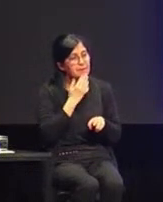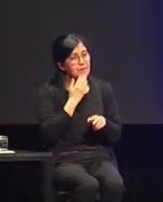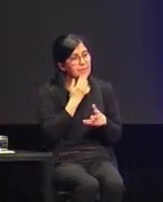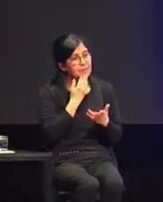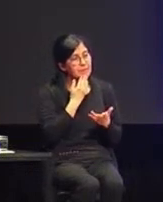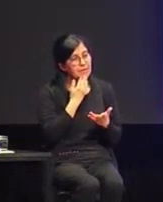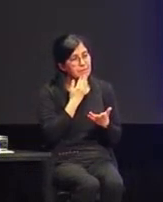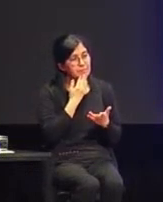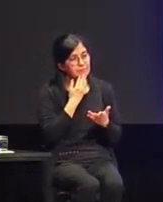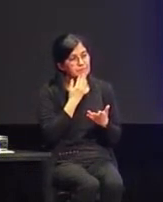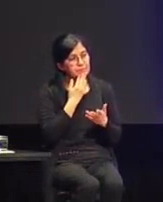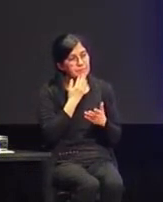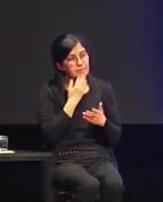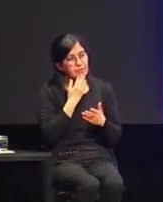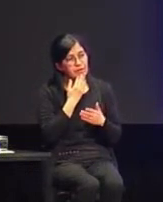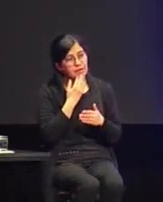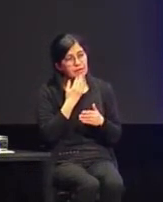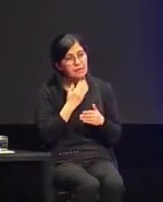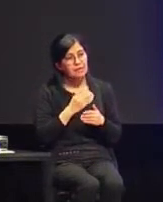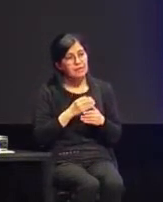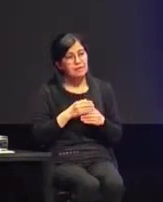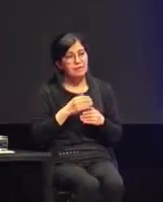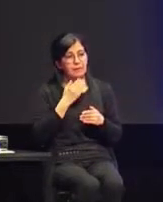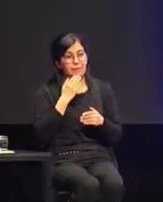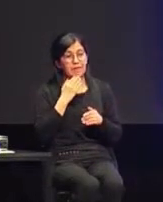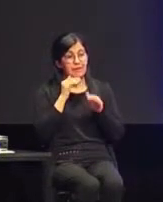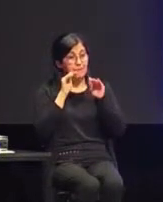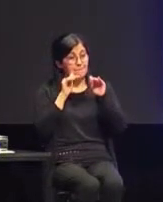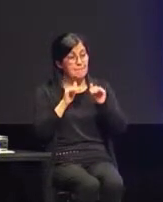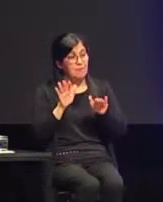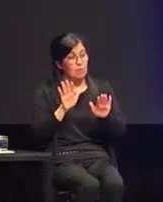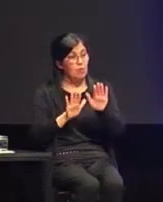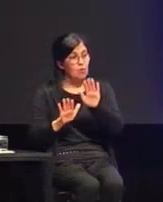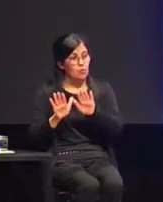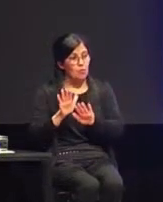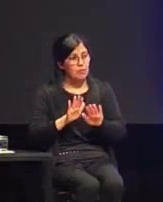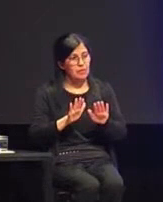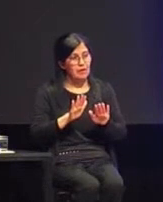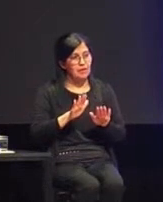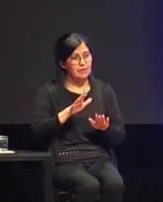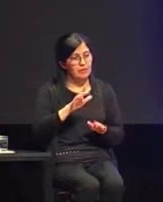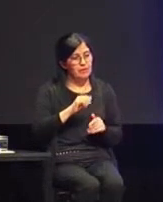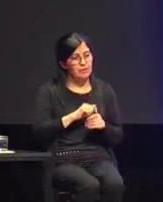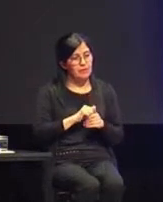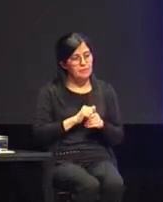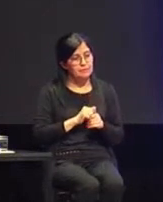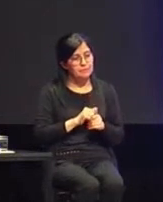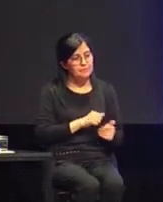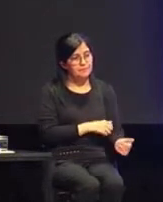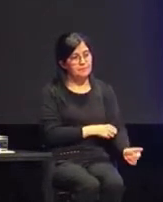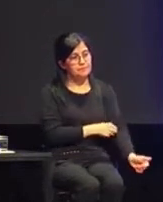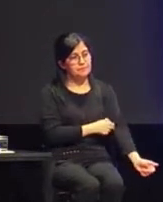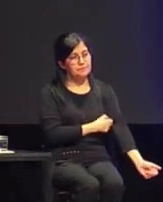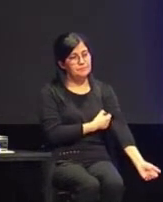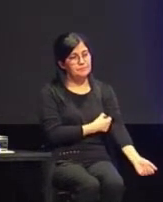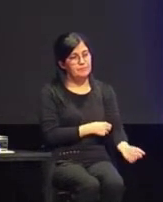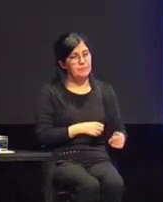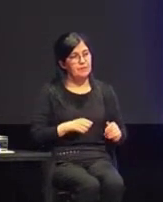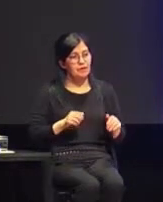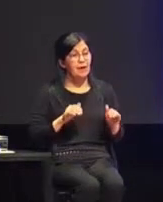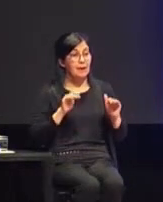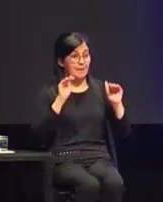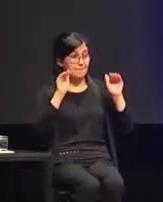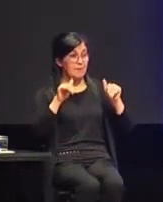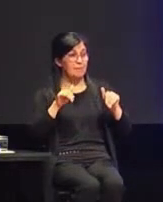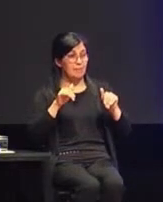básicamente también existía el fenómeno que frente al mismo cuidado, la enfermera decía que su cuidado era maravilloso y en ese mismo cuidado el